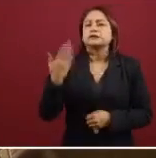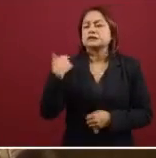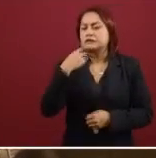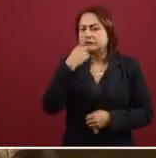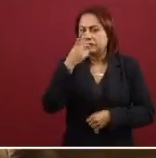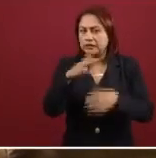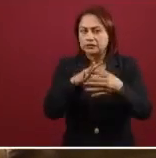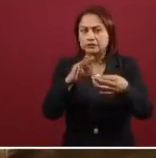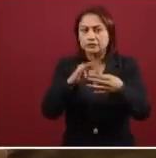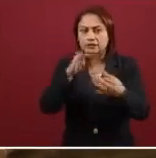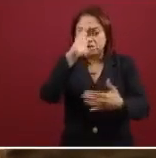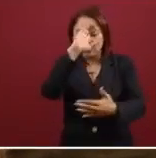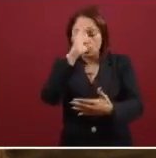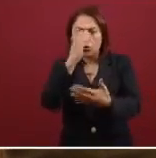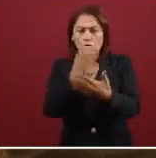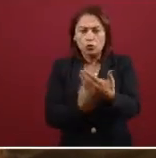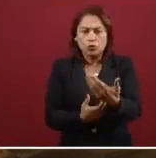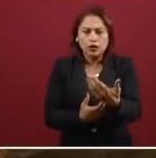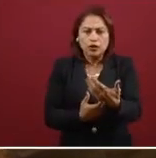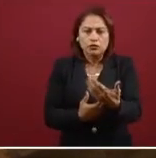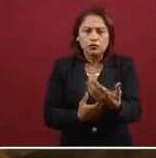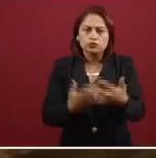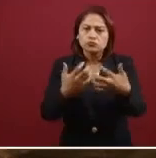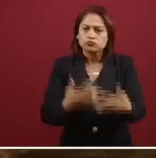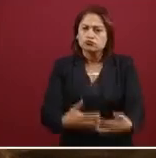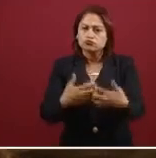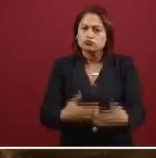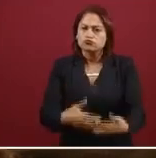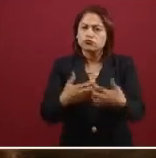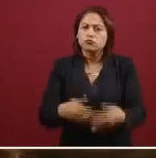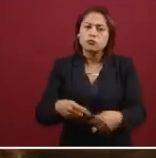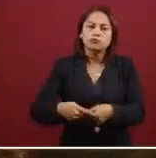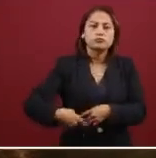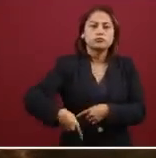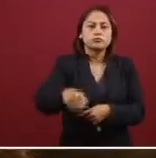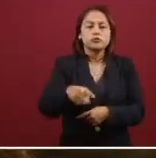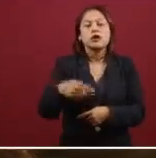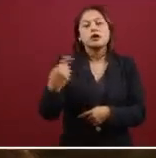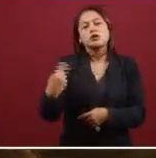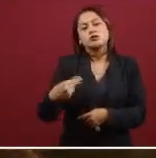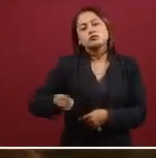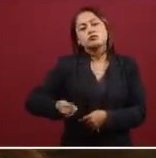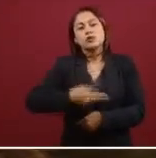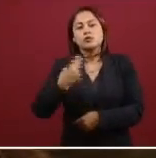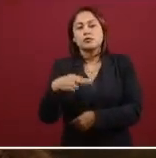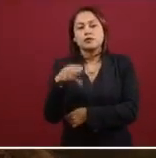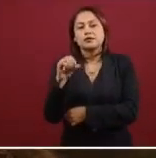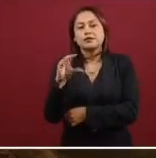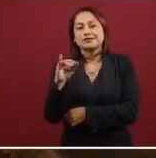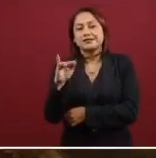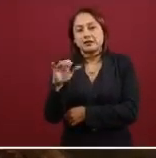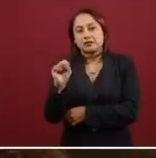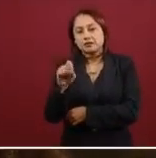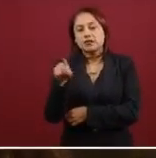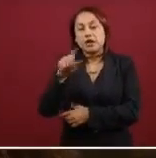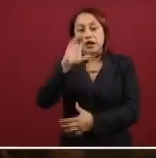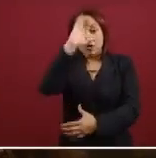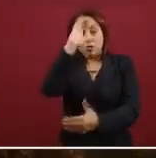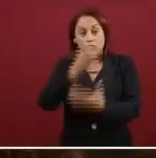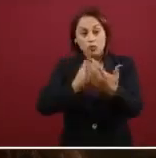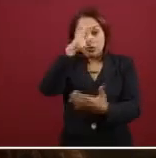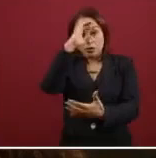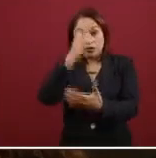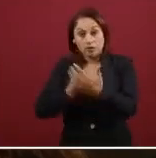de producción a largo plazo. Nosotros les denominamos CECIES, y estos contratos tienen